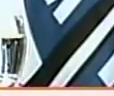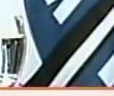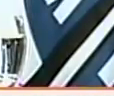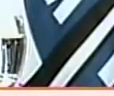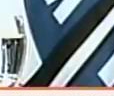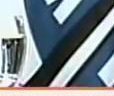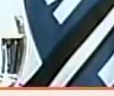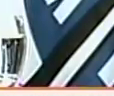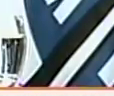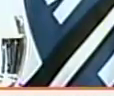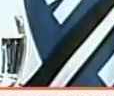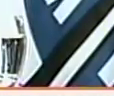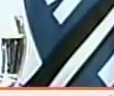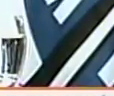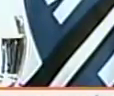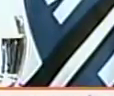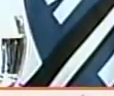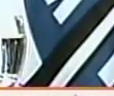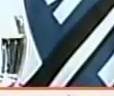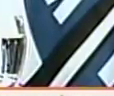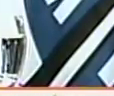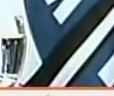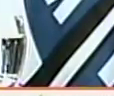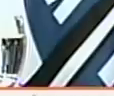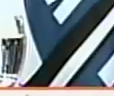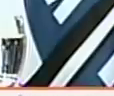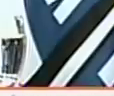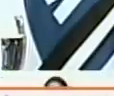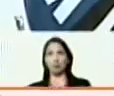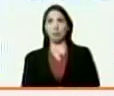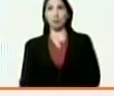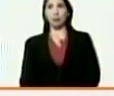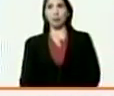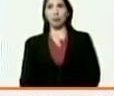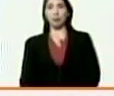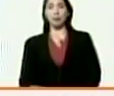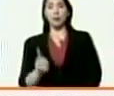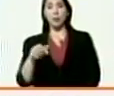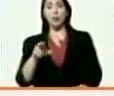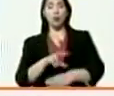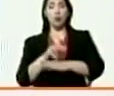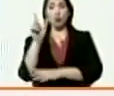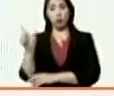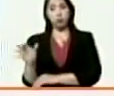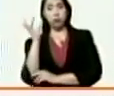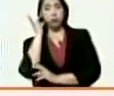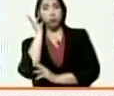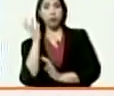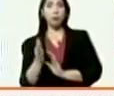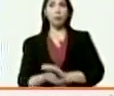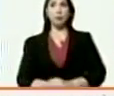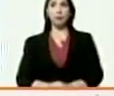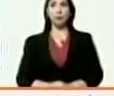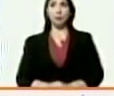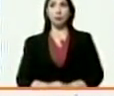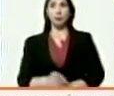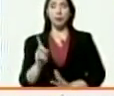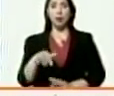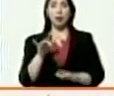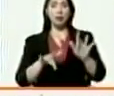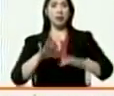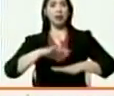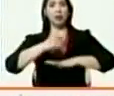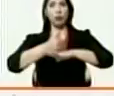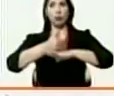en su lucha de derechos humanos, Fundalatin, la doctora Rucián, y el secretario